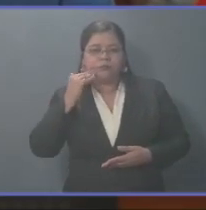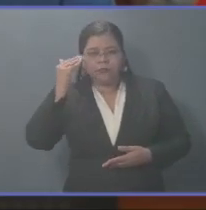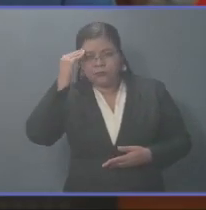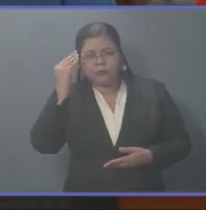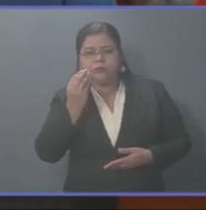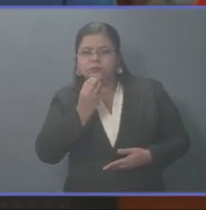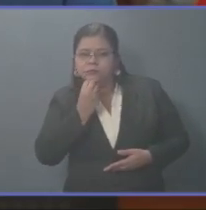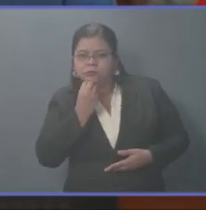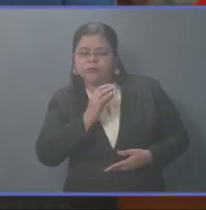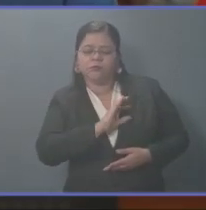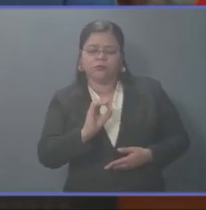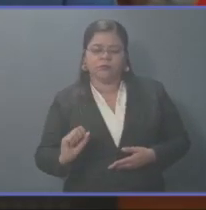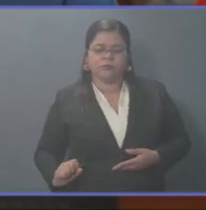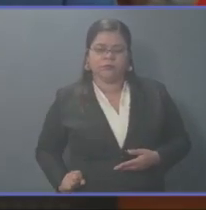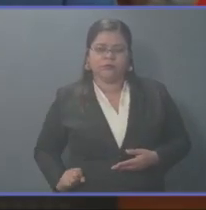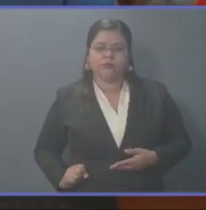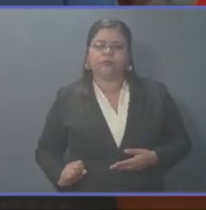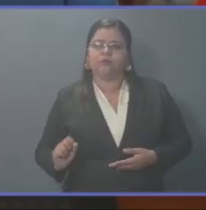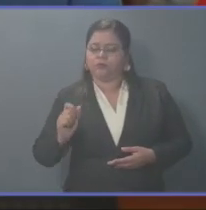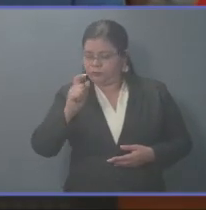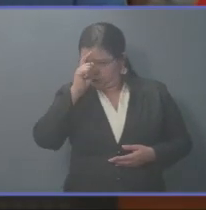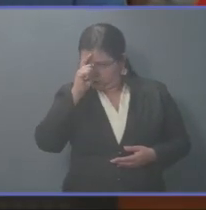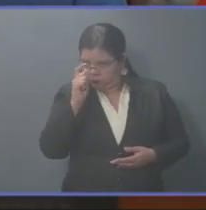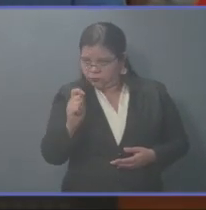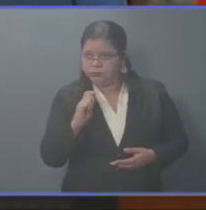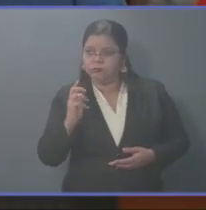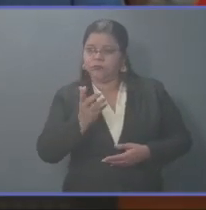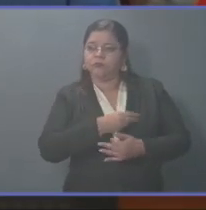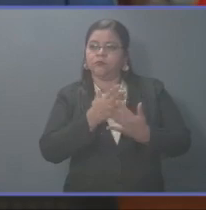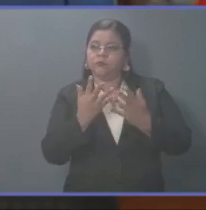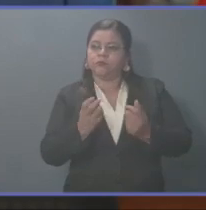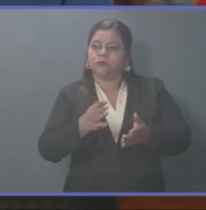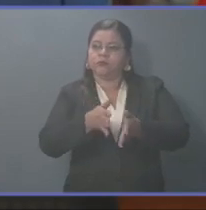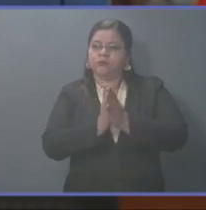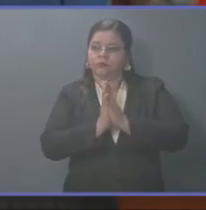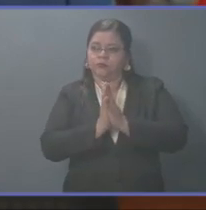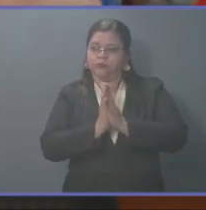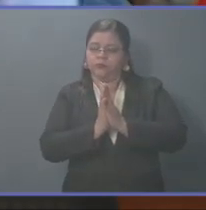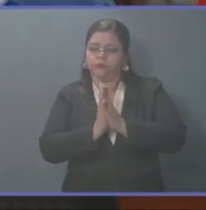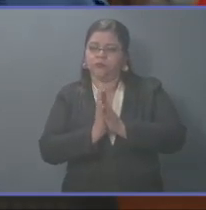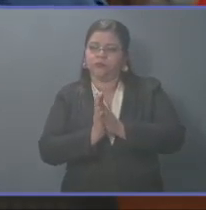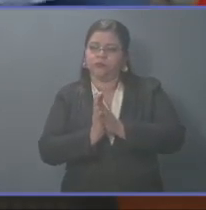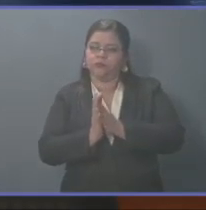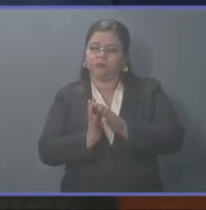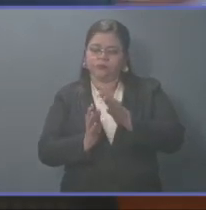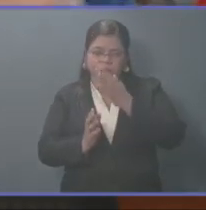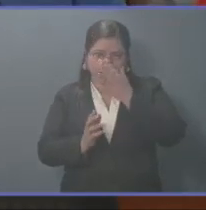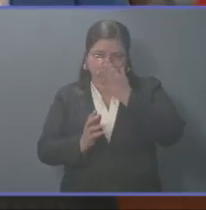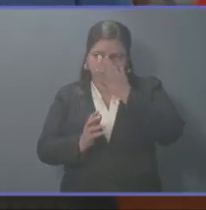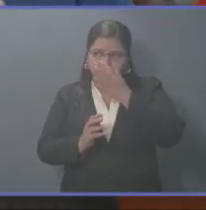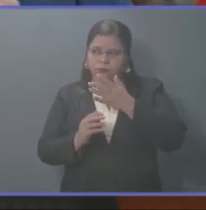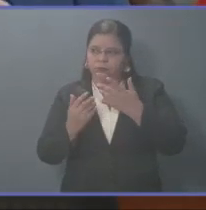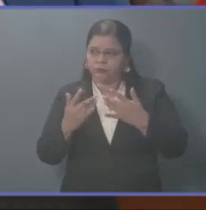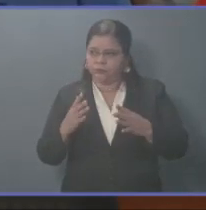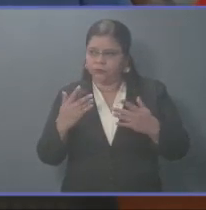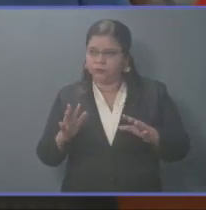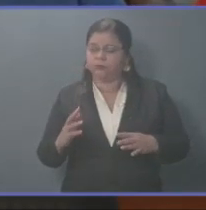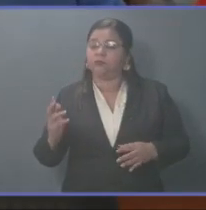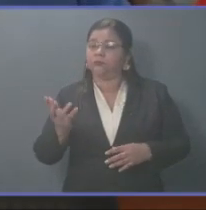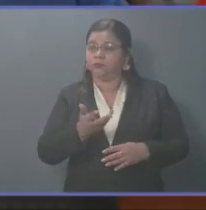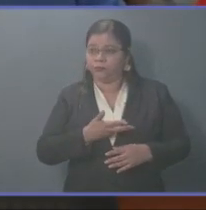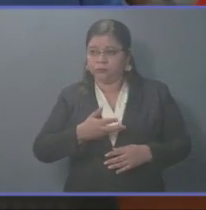mayores de El Salvador, al Honorable Pleno solicitamos, y yo me sumo a esa solicitud, que de